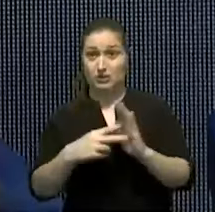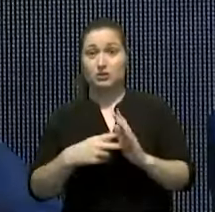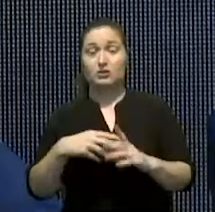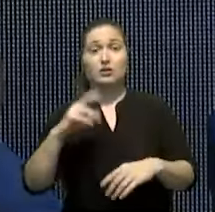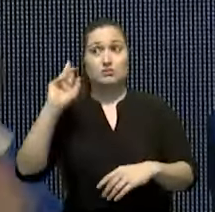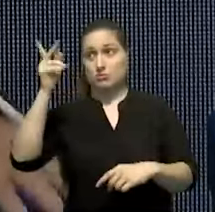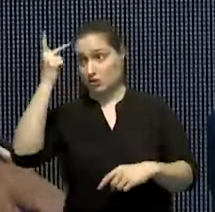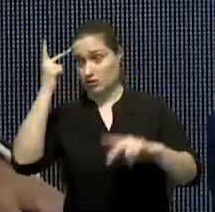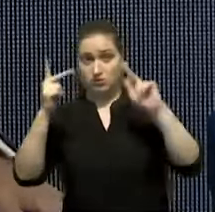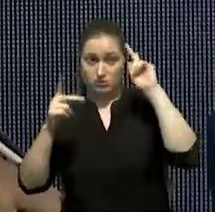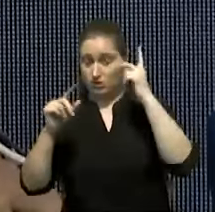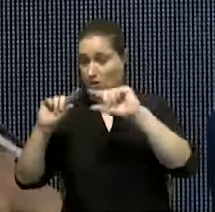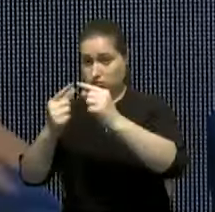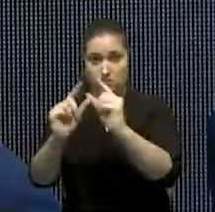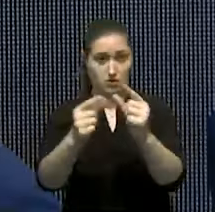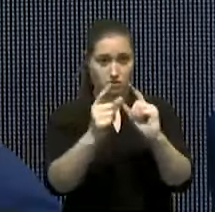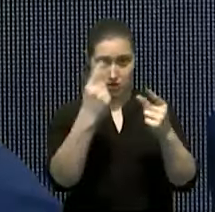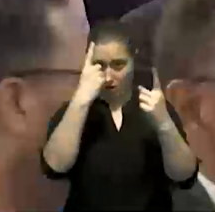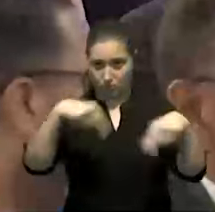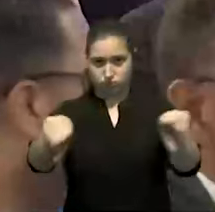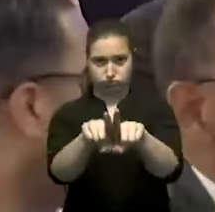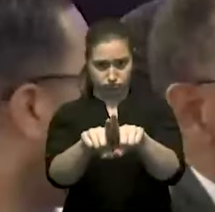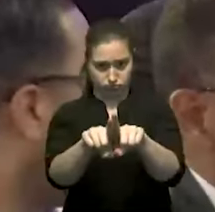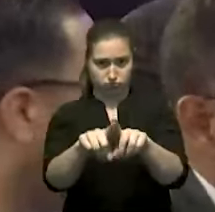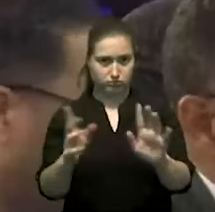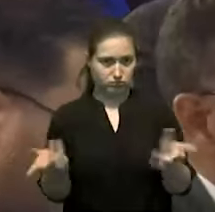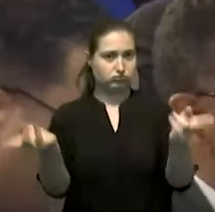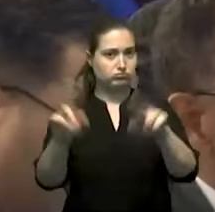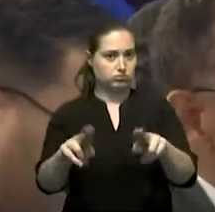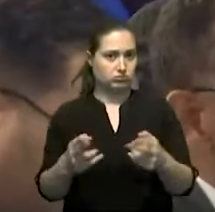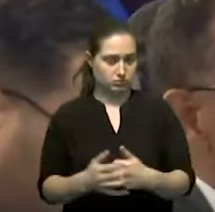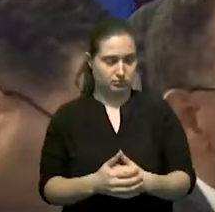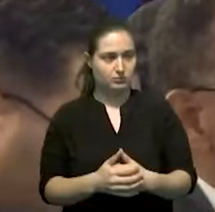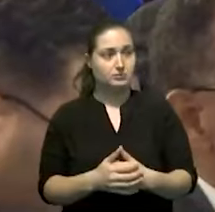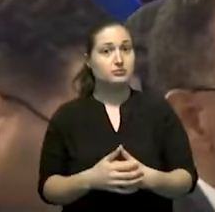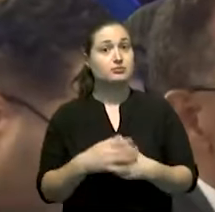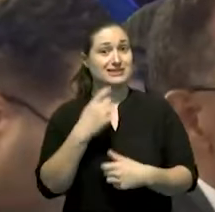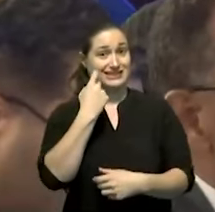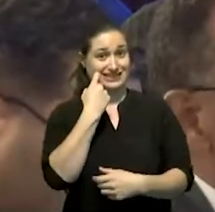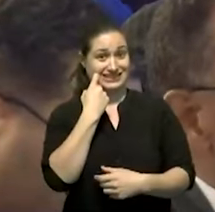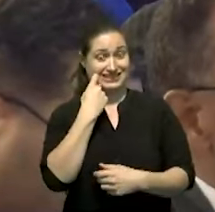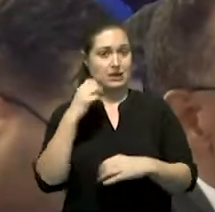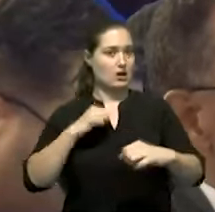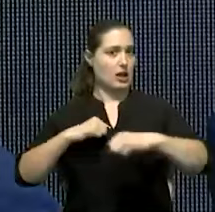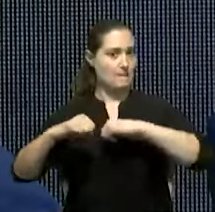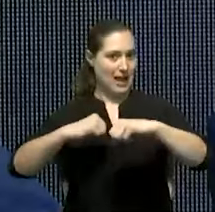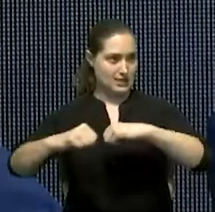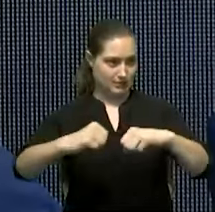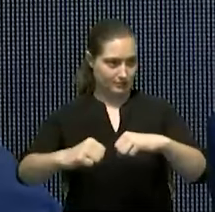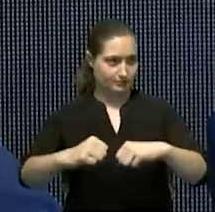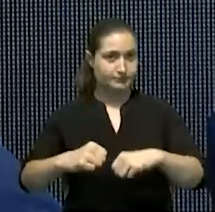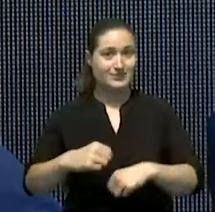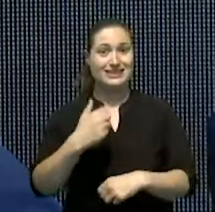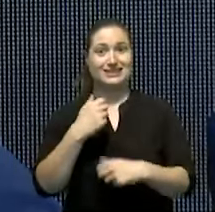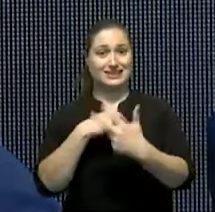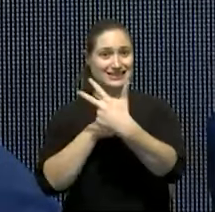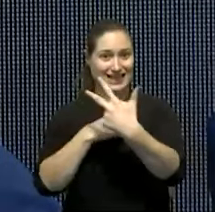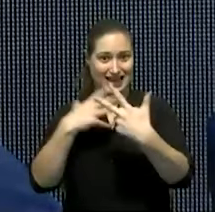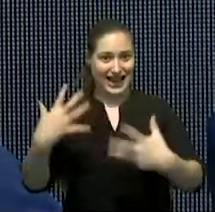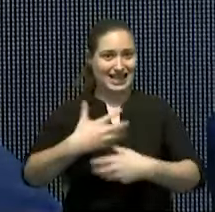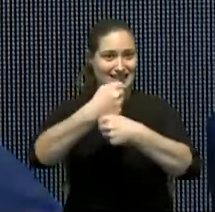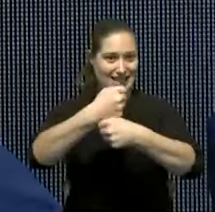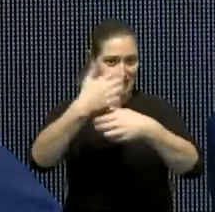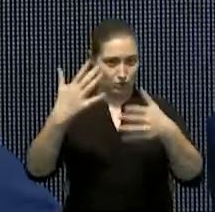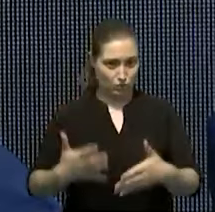por el desarrollo del país recientemente en la campaña electoral los tres candidatos